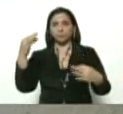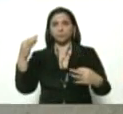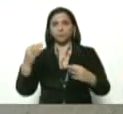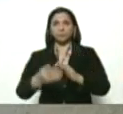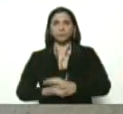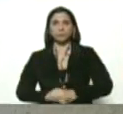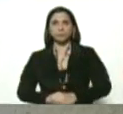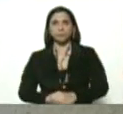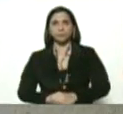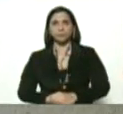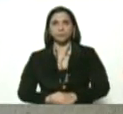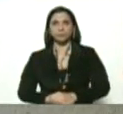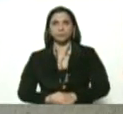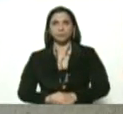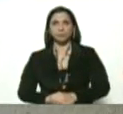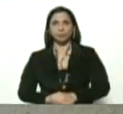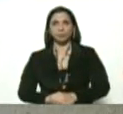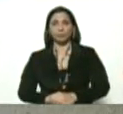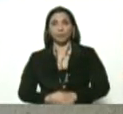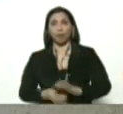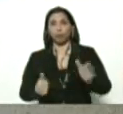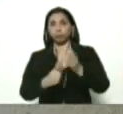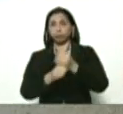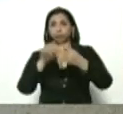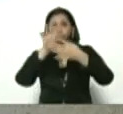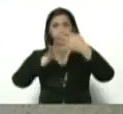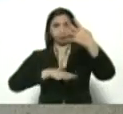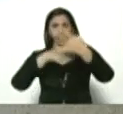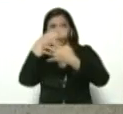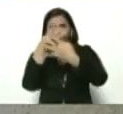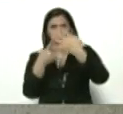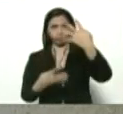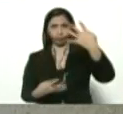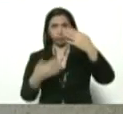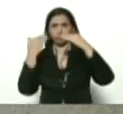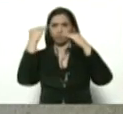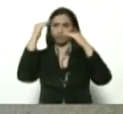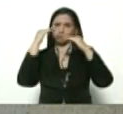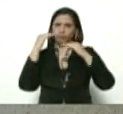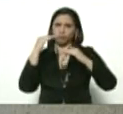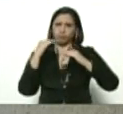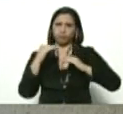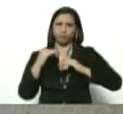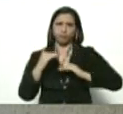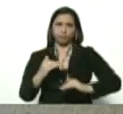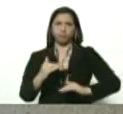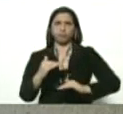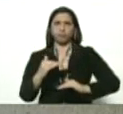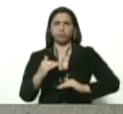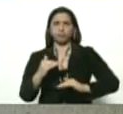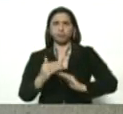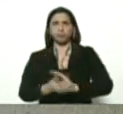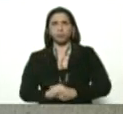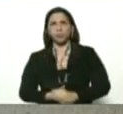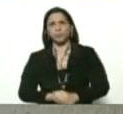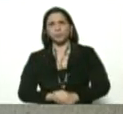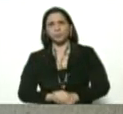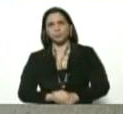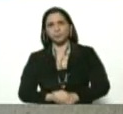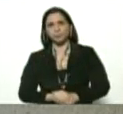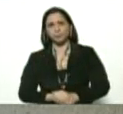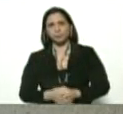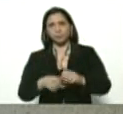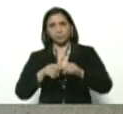mikel que determina la el estado en la evolución de la pandemia